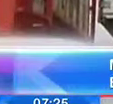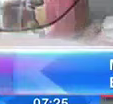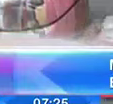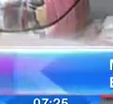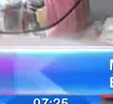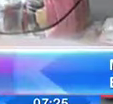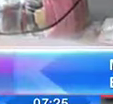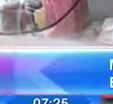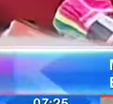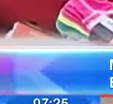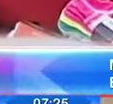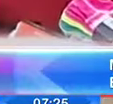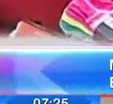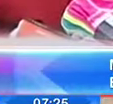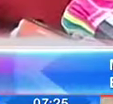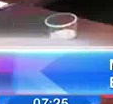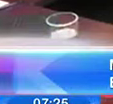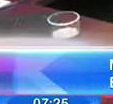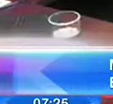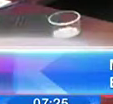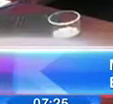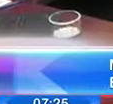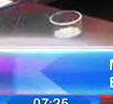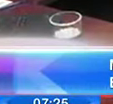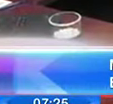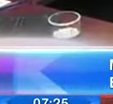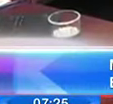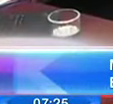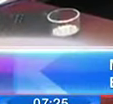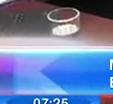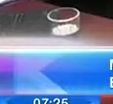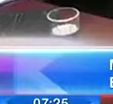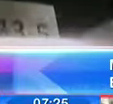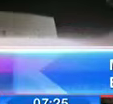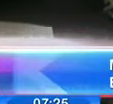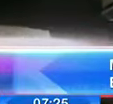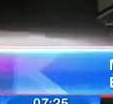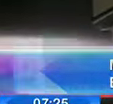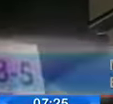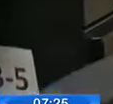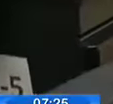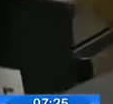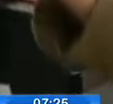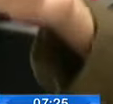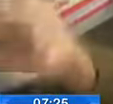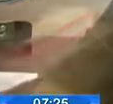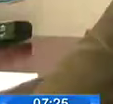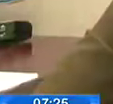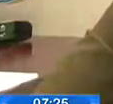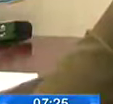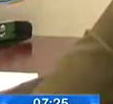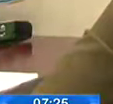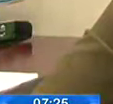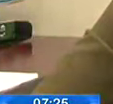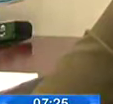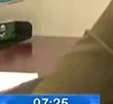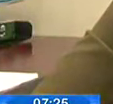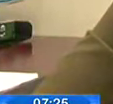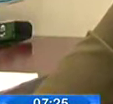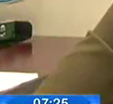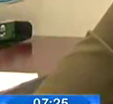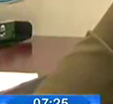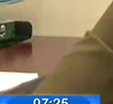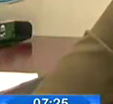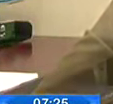empezaron a cancelar la tasa de control aduanera, que equivale a 10 centavos de dólar. Estas y otras informaciones al retornar en la primera emisión del